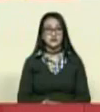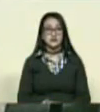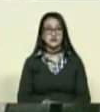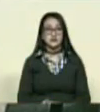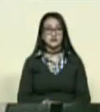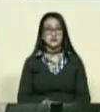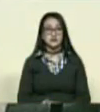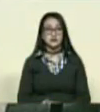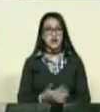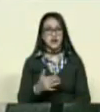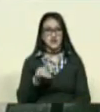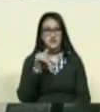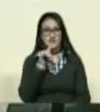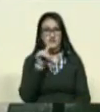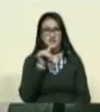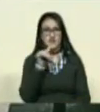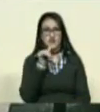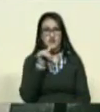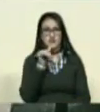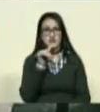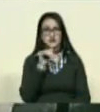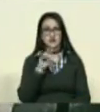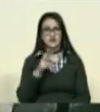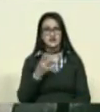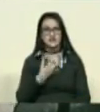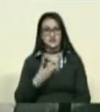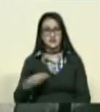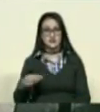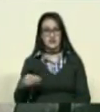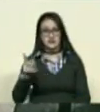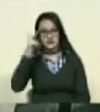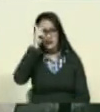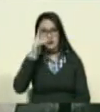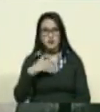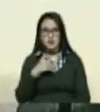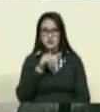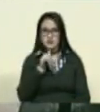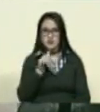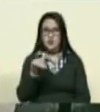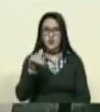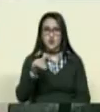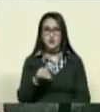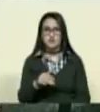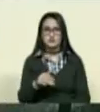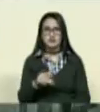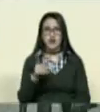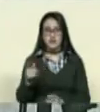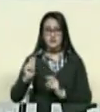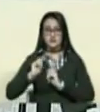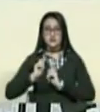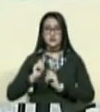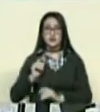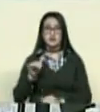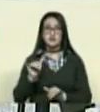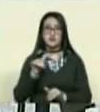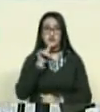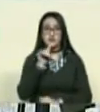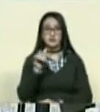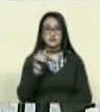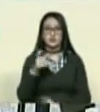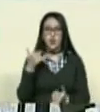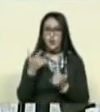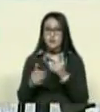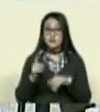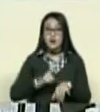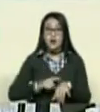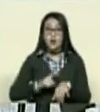Que hay una información que yo creo que el vicepresidente ejecutivo la puede dar, porque la recibió él. Información de